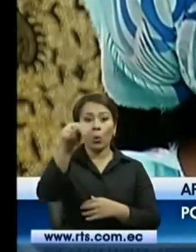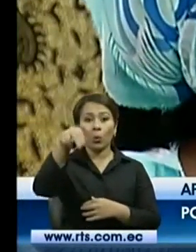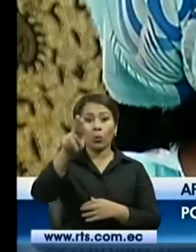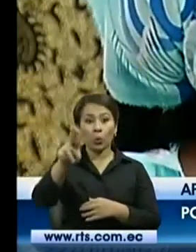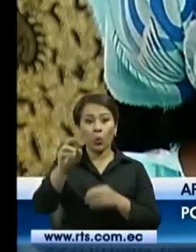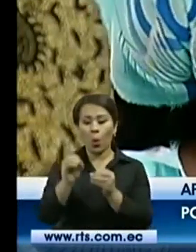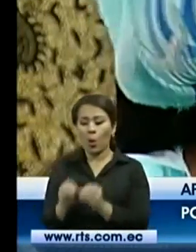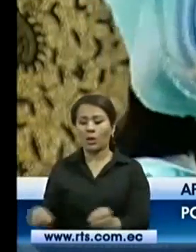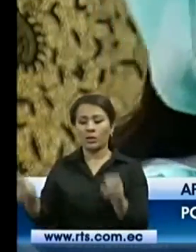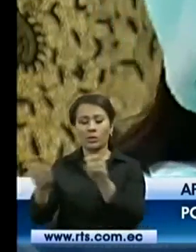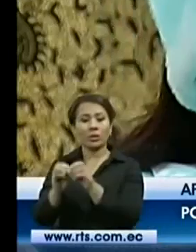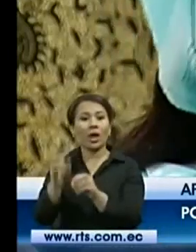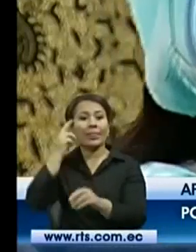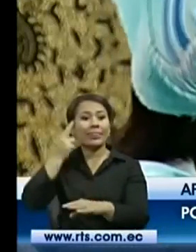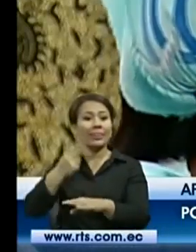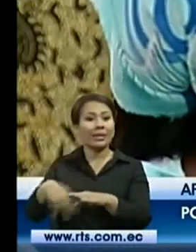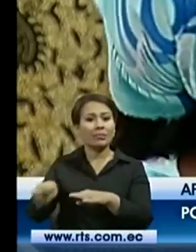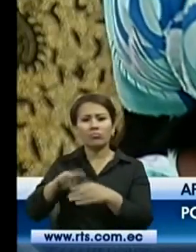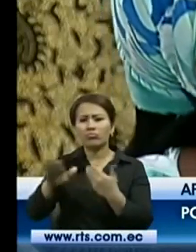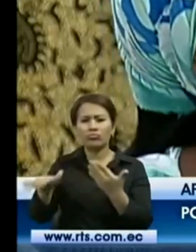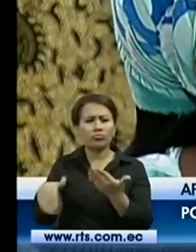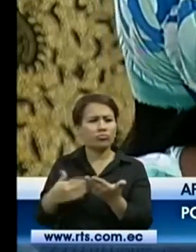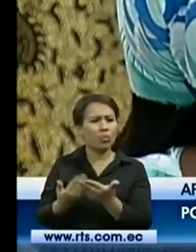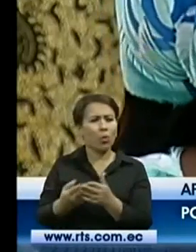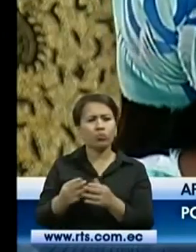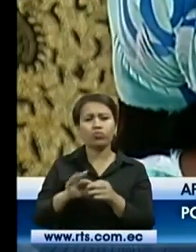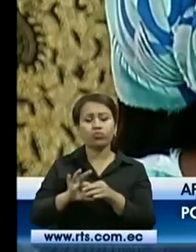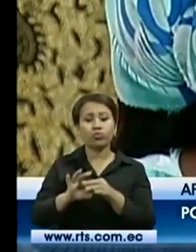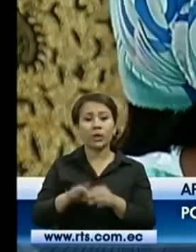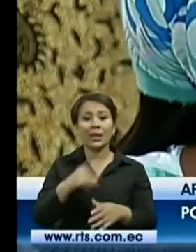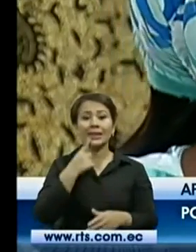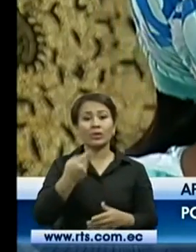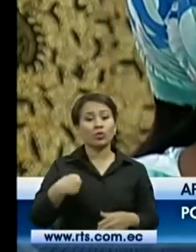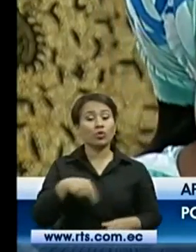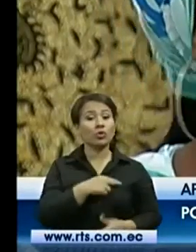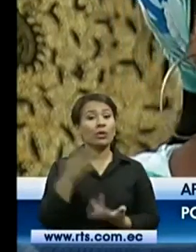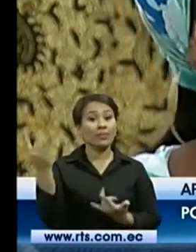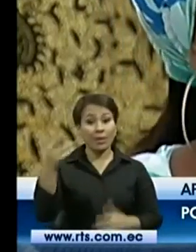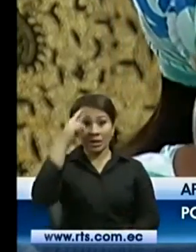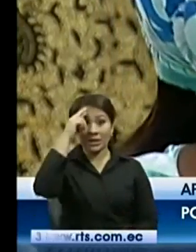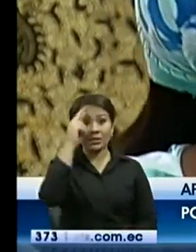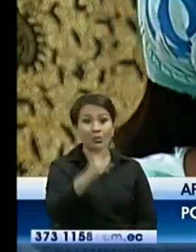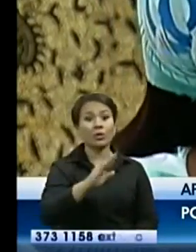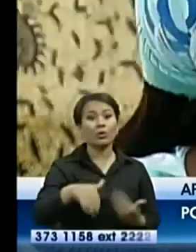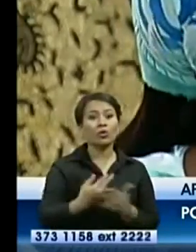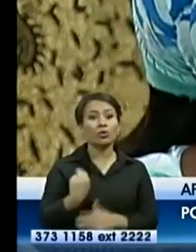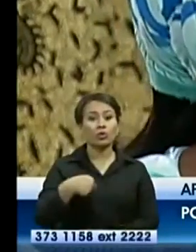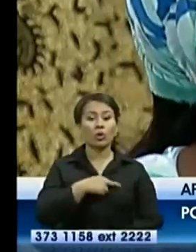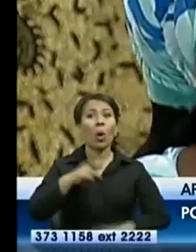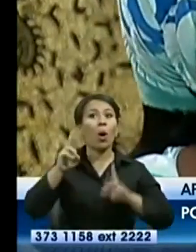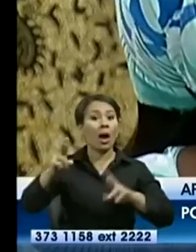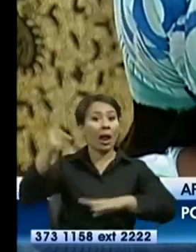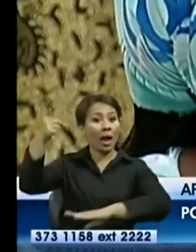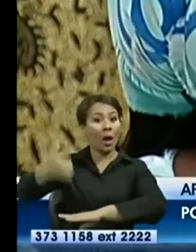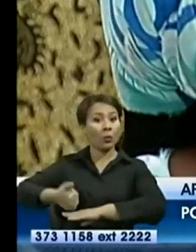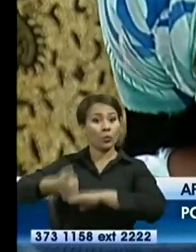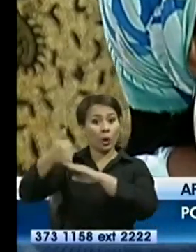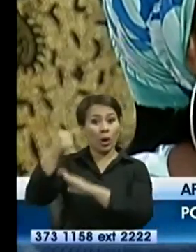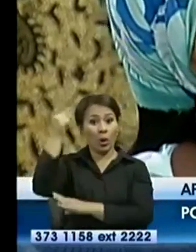y reconocimiento. Dentro de ese marco, esperamos que las autoridades, en este caso el